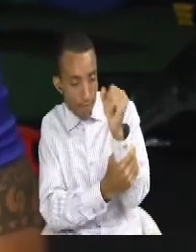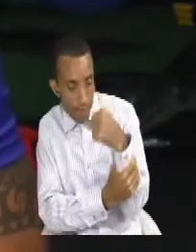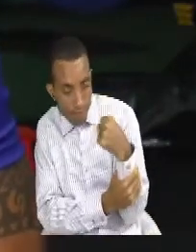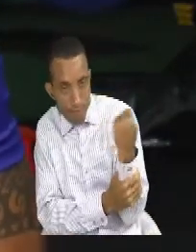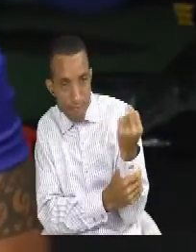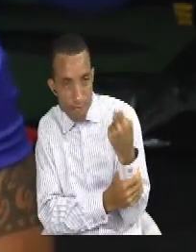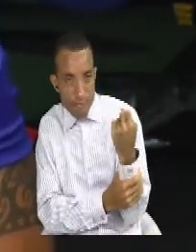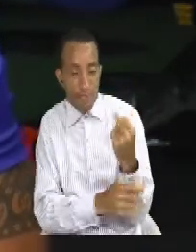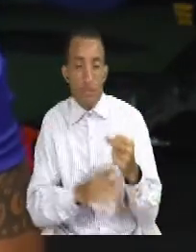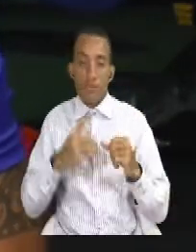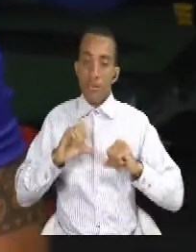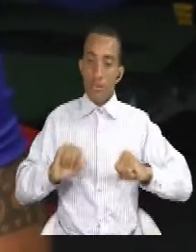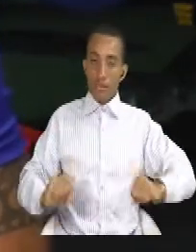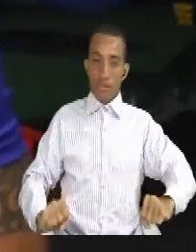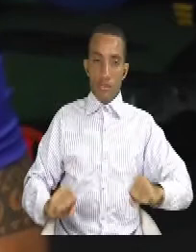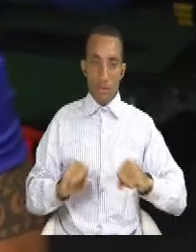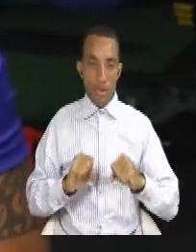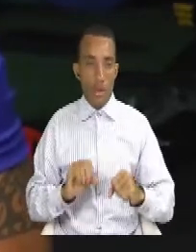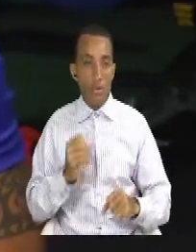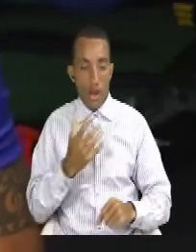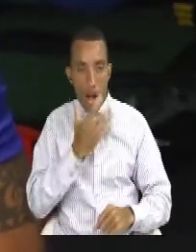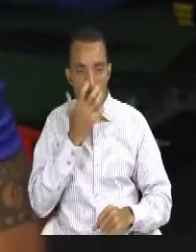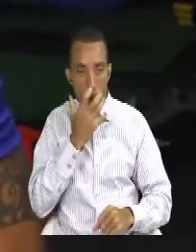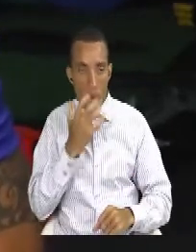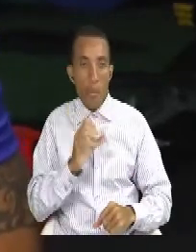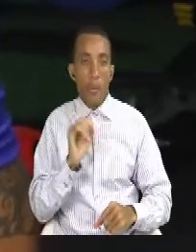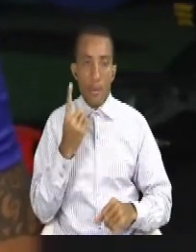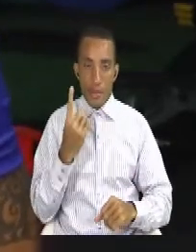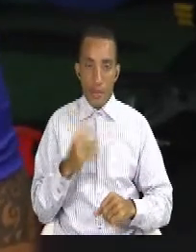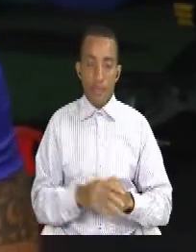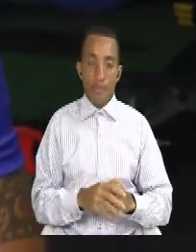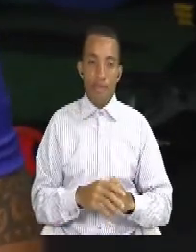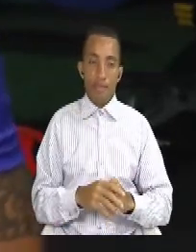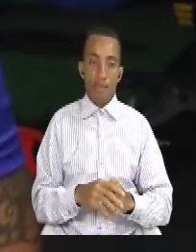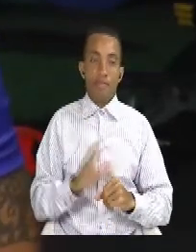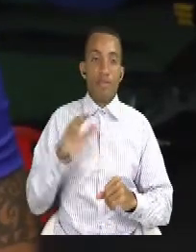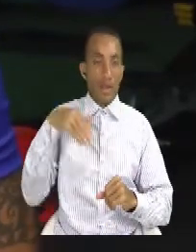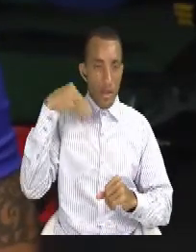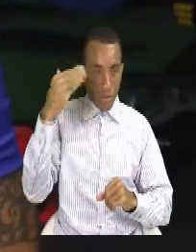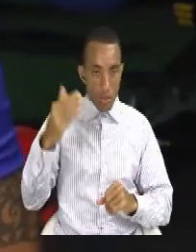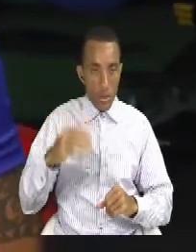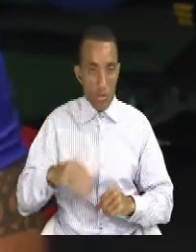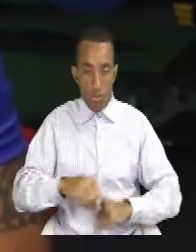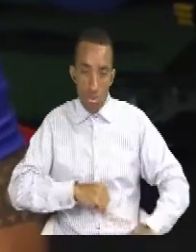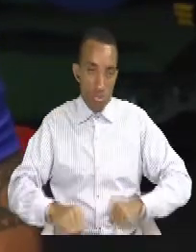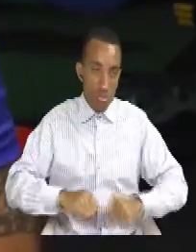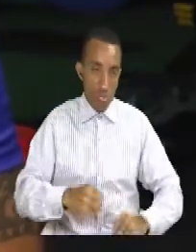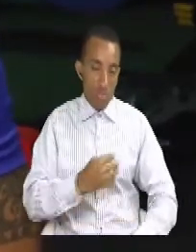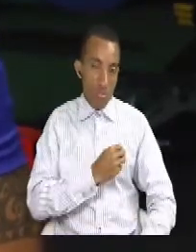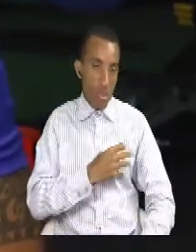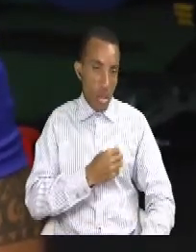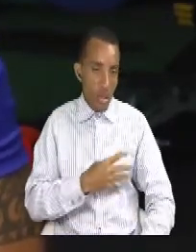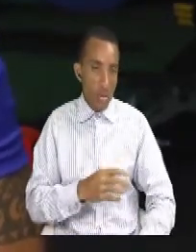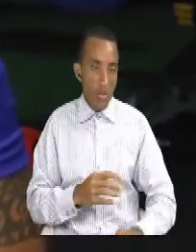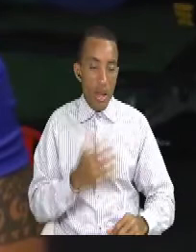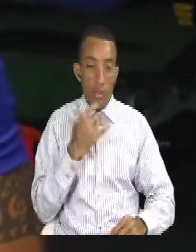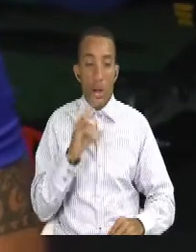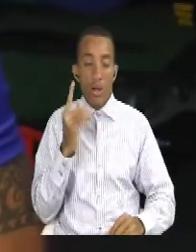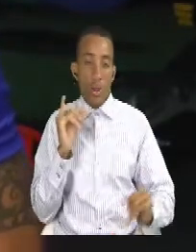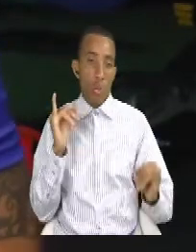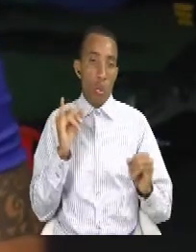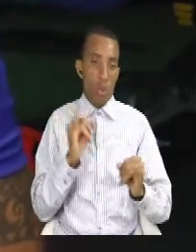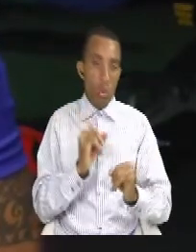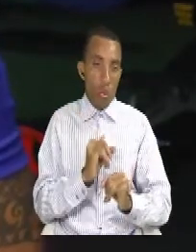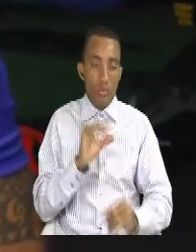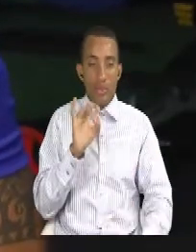Entonces, primero, lo más viable sería entrenar y después ya finalizar con un buen cardio. Si yo estoy bajando de peso, haría entre